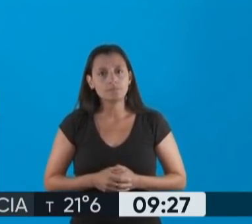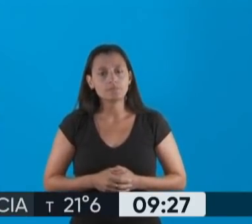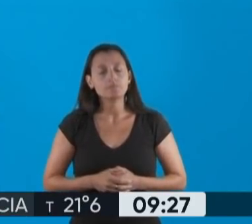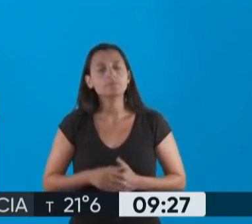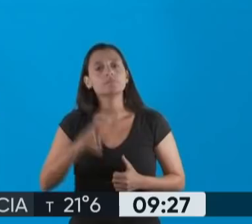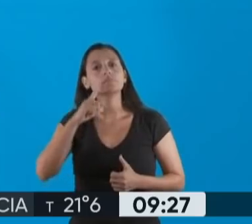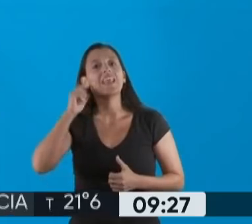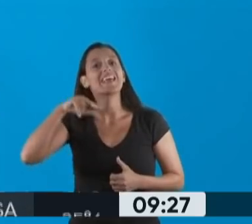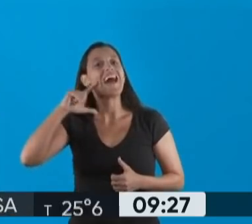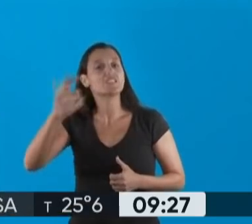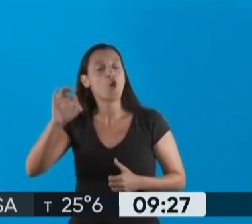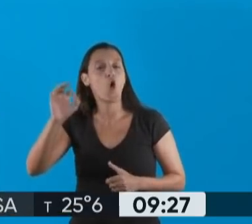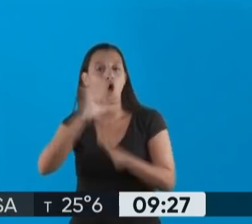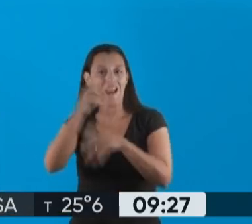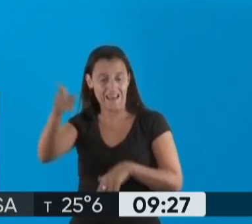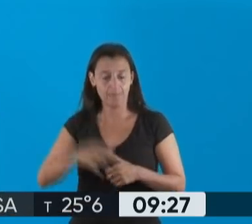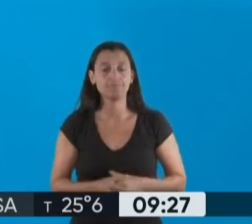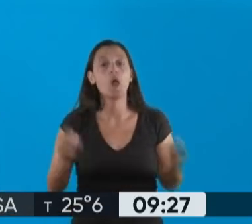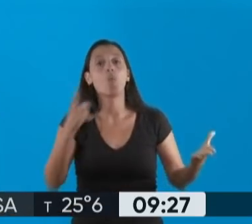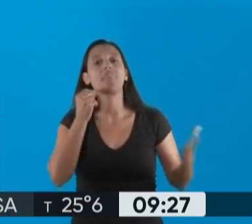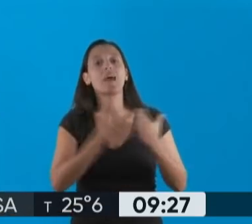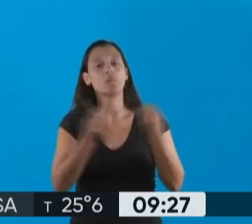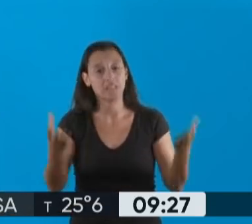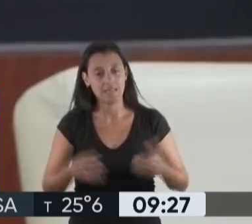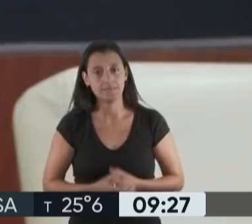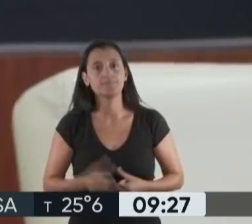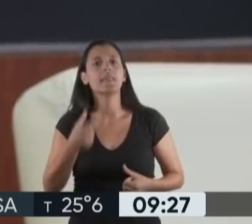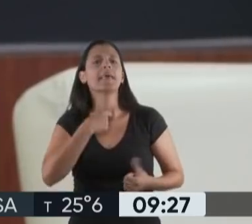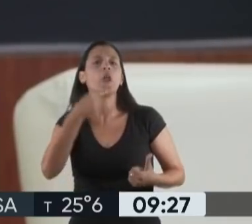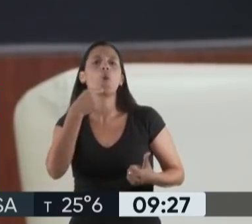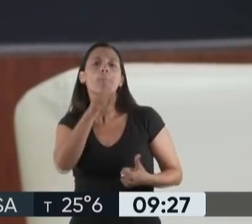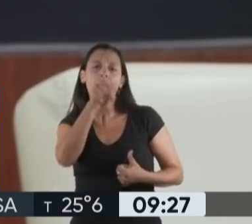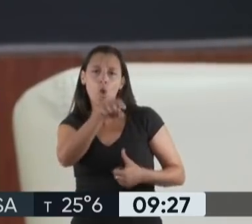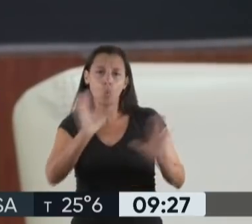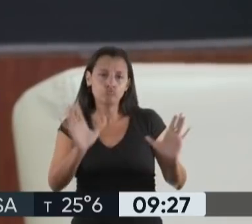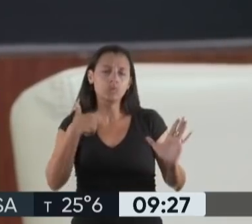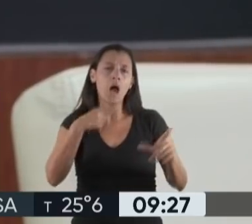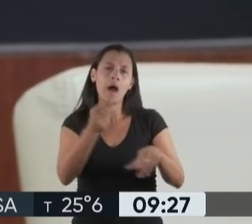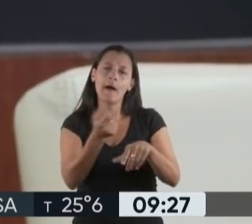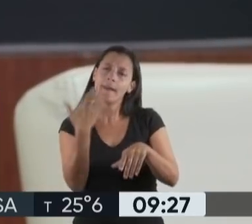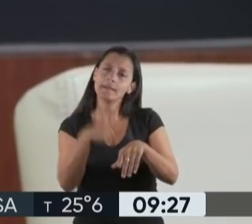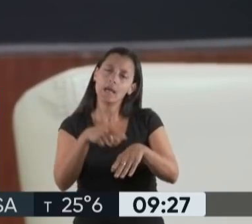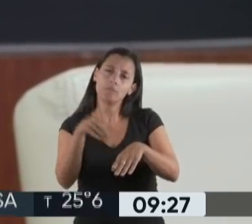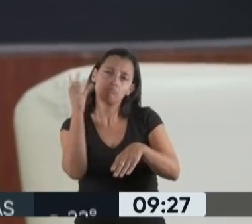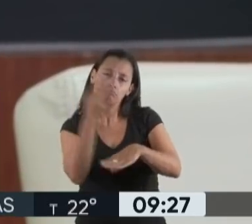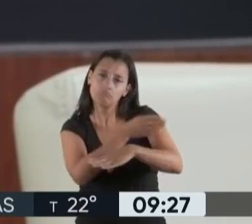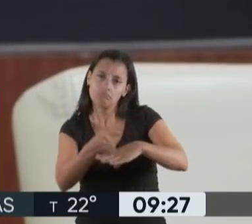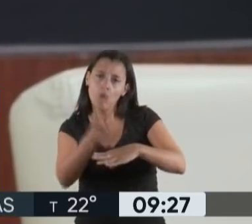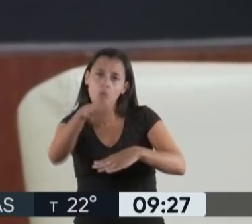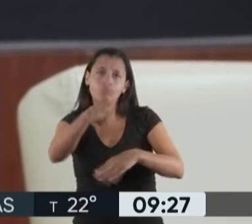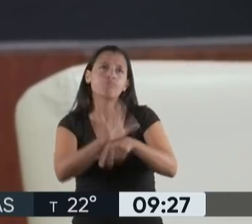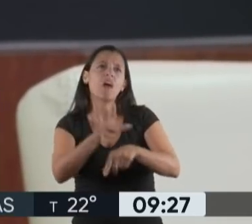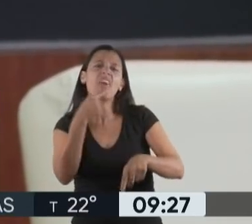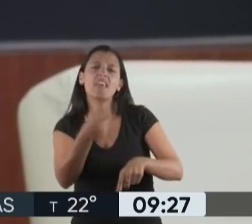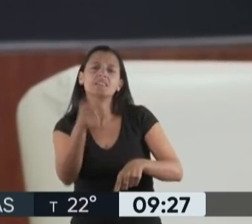Ignacio Ortelli, de Clarín. Ignacio, buen día. Acá, buen día. ¿Cómo estás, Gabriela? Te quiero consultar, te escuchaba recién hablando de la búsqueda de consenso que hizo